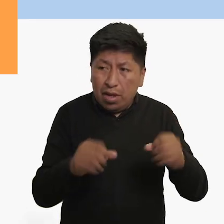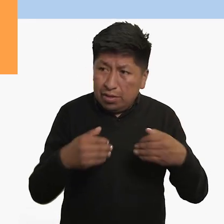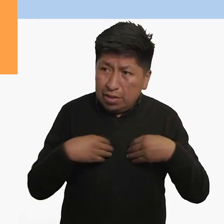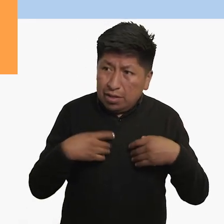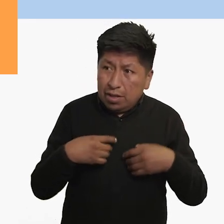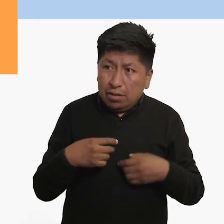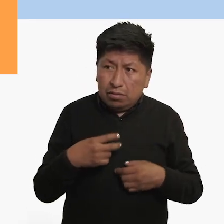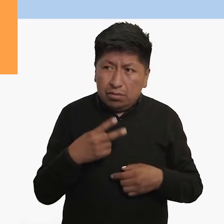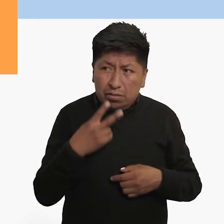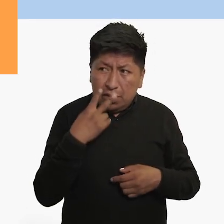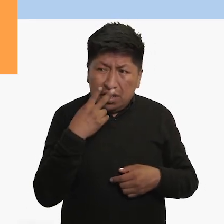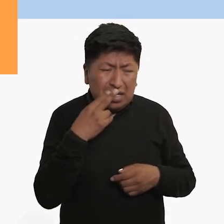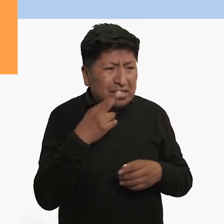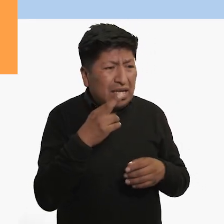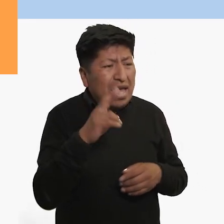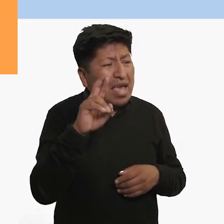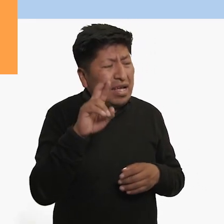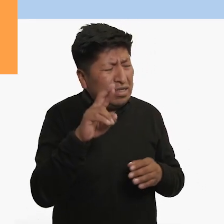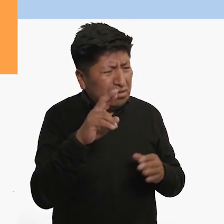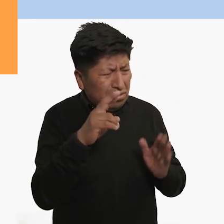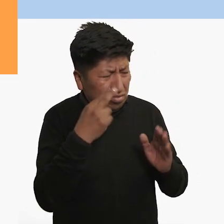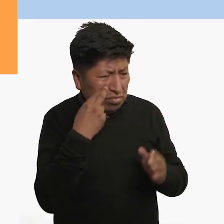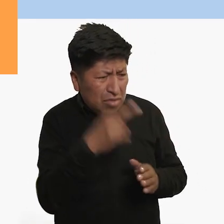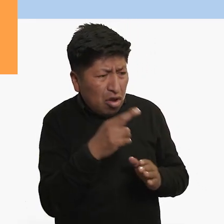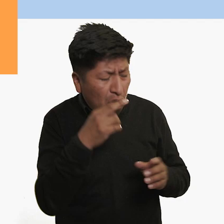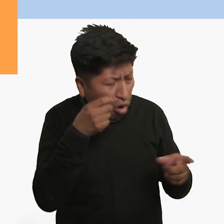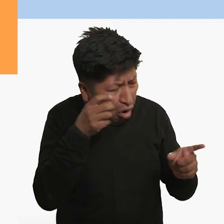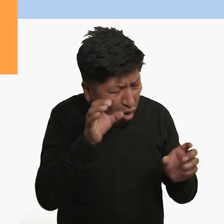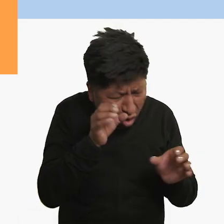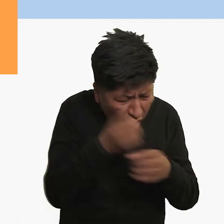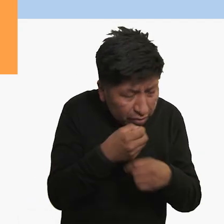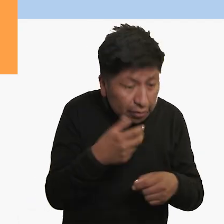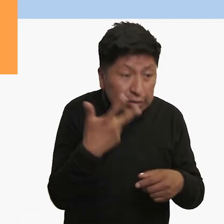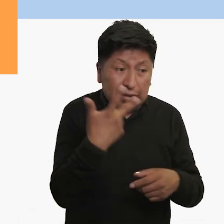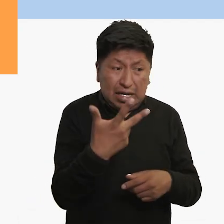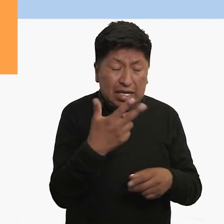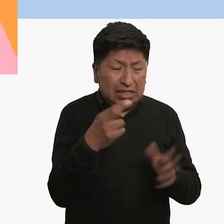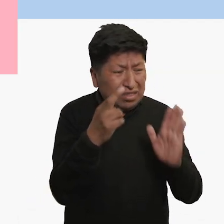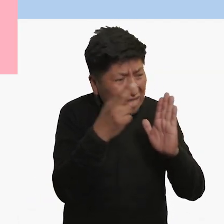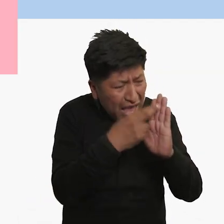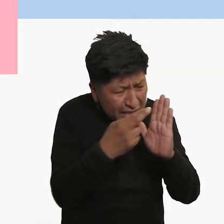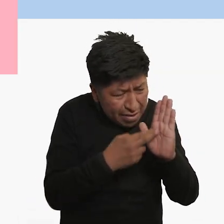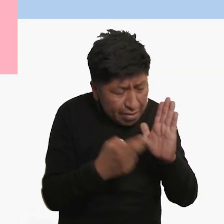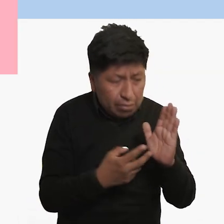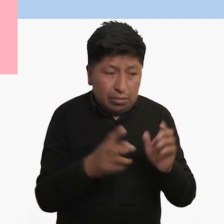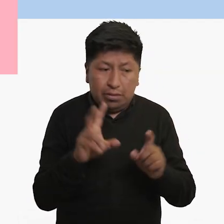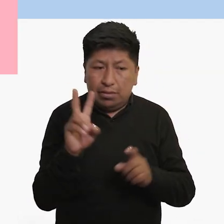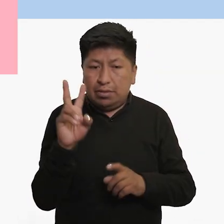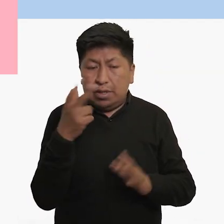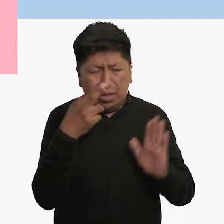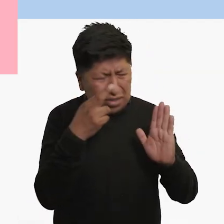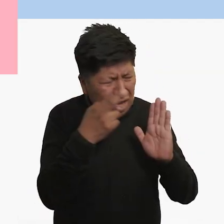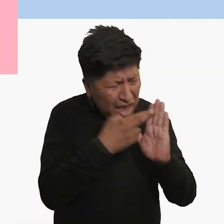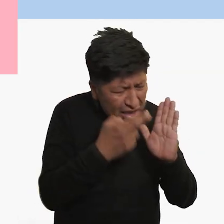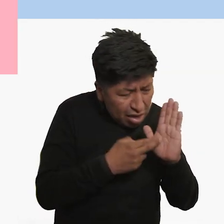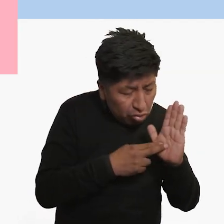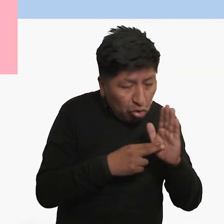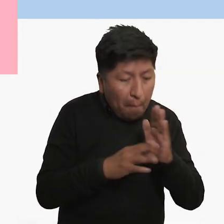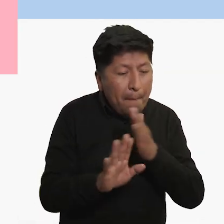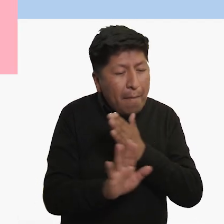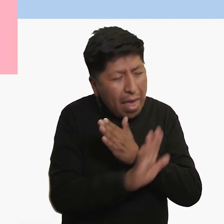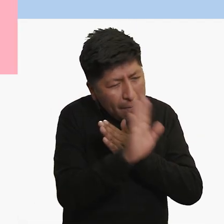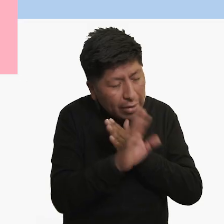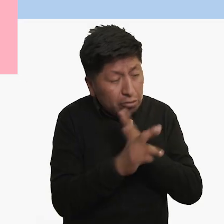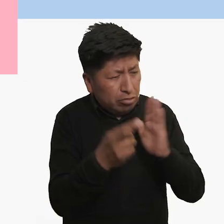tener rótulo observado en el registro docente administrativo. Existen 3 tipos de registros: registro de rótulo